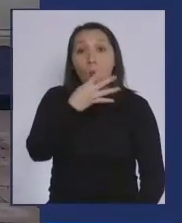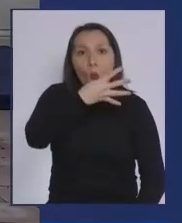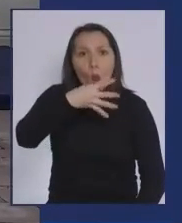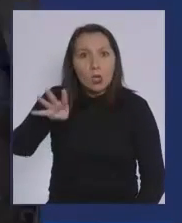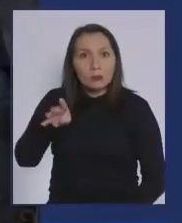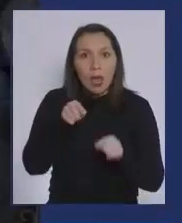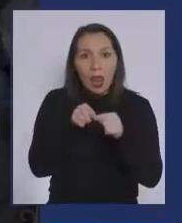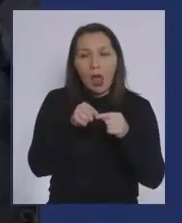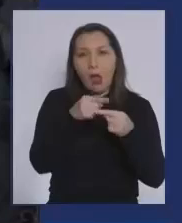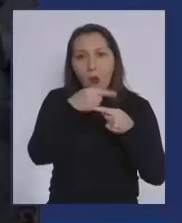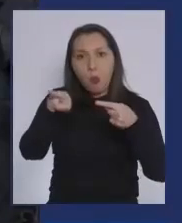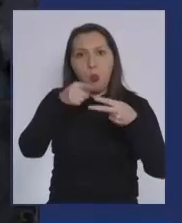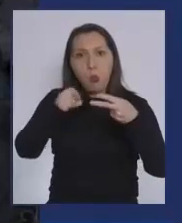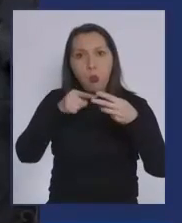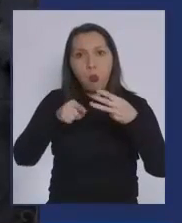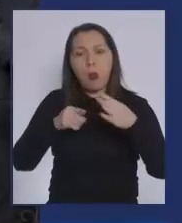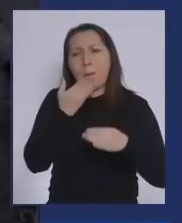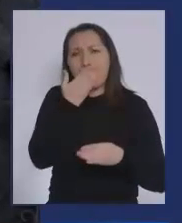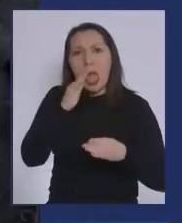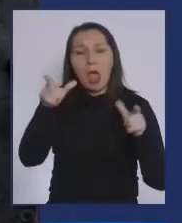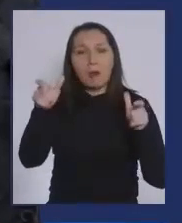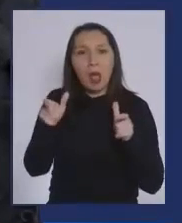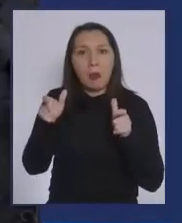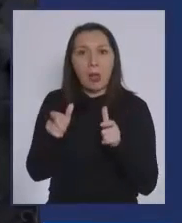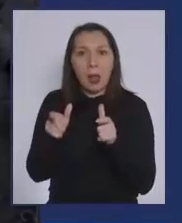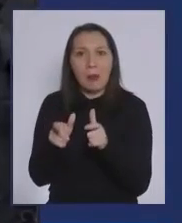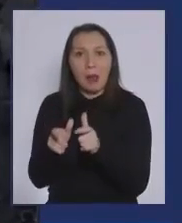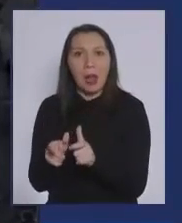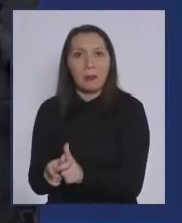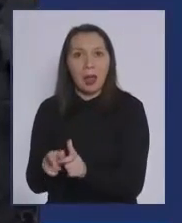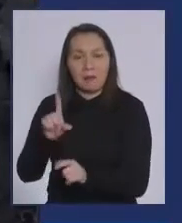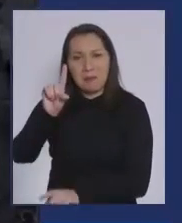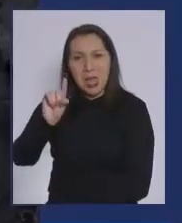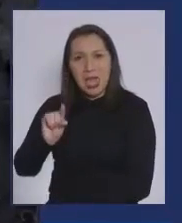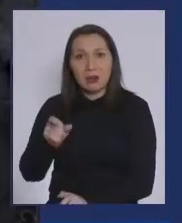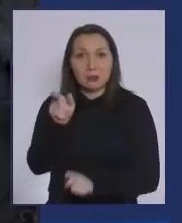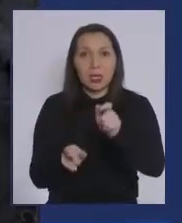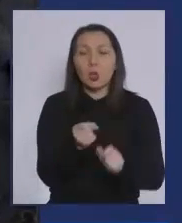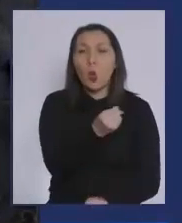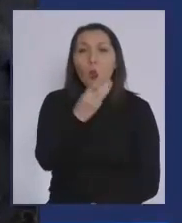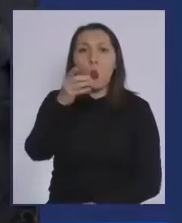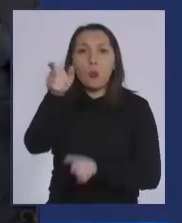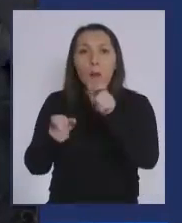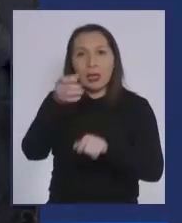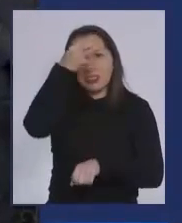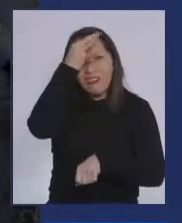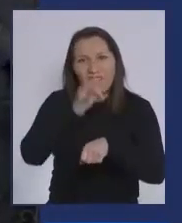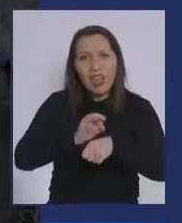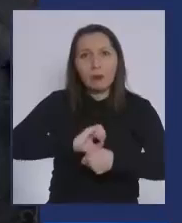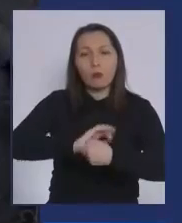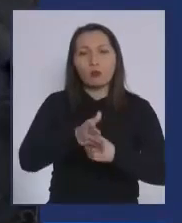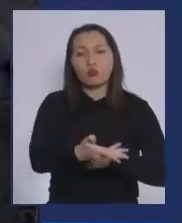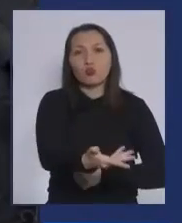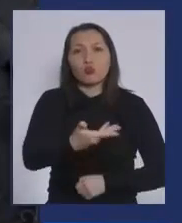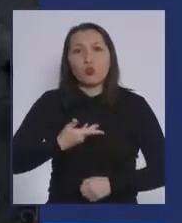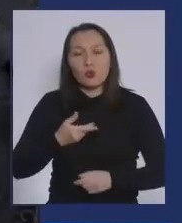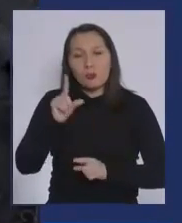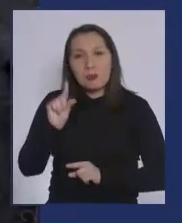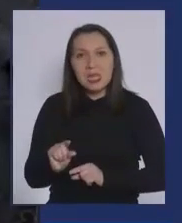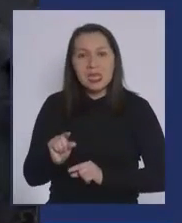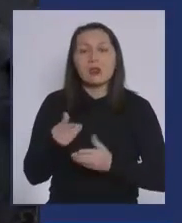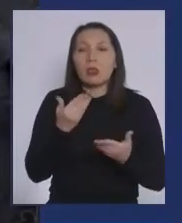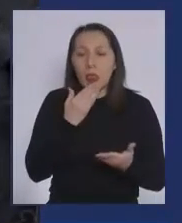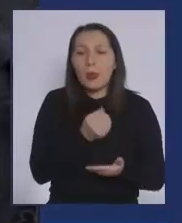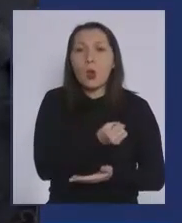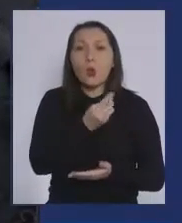semanas de mejorías y de reducciones en el número de personas que se contagian en el